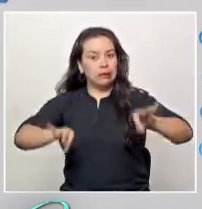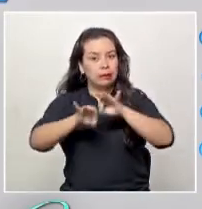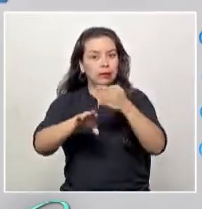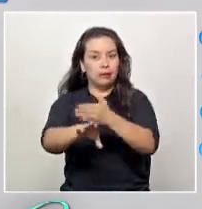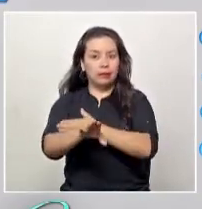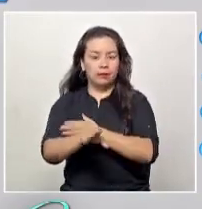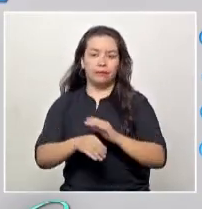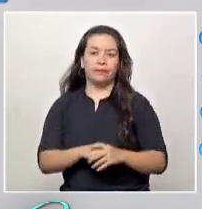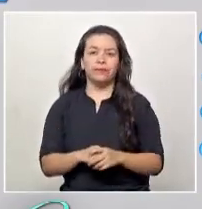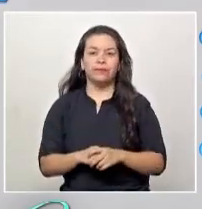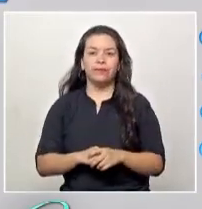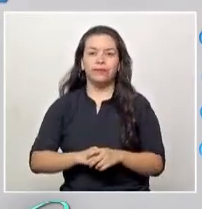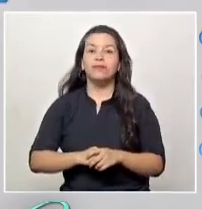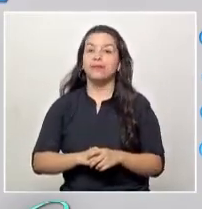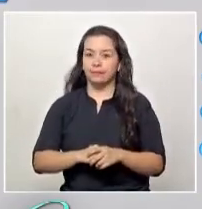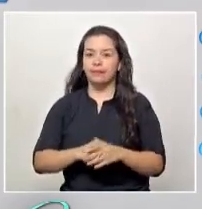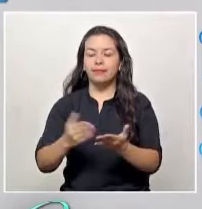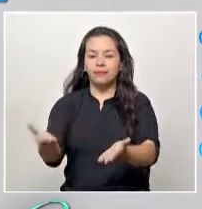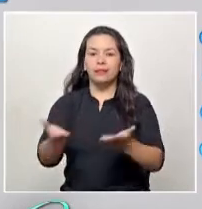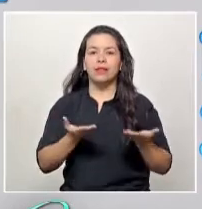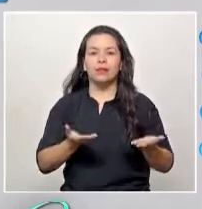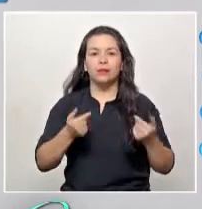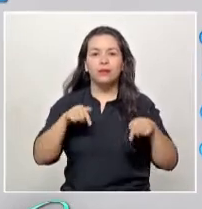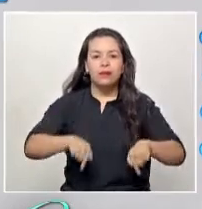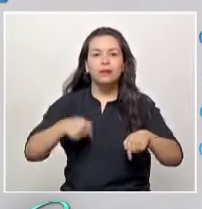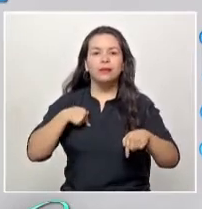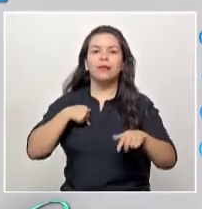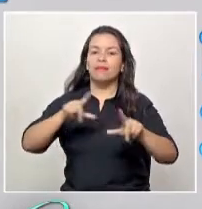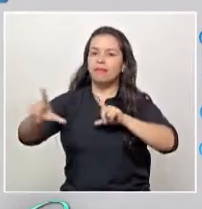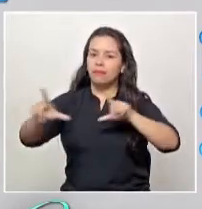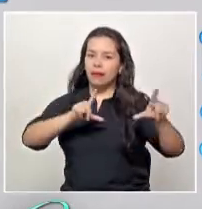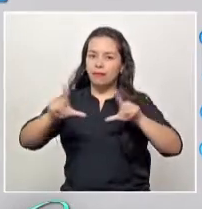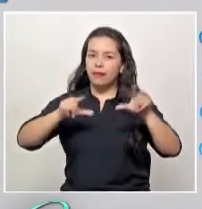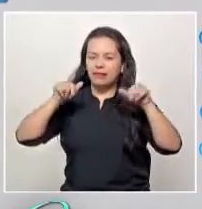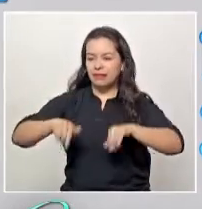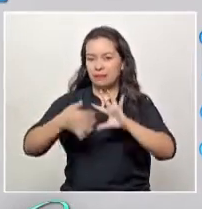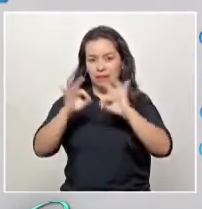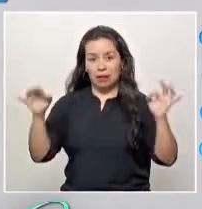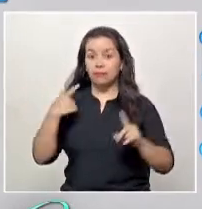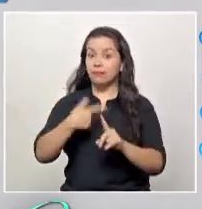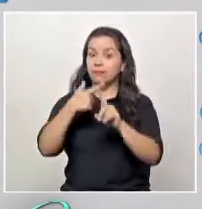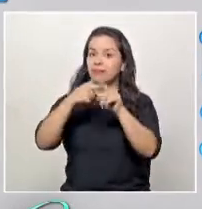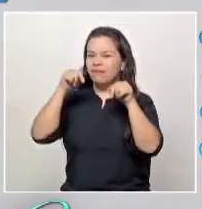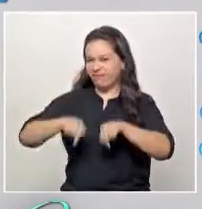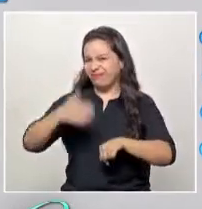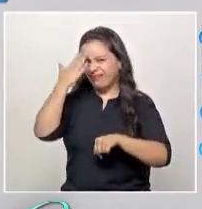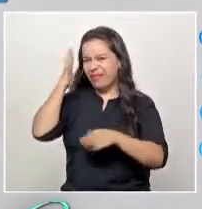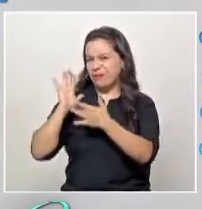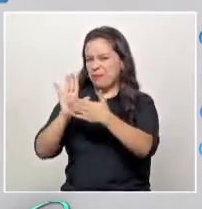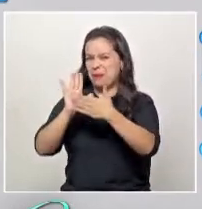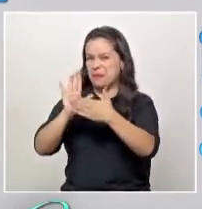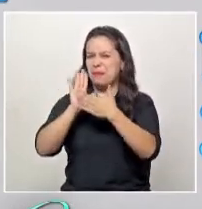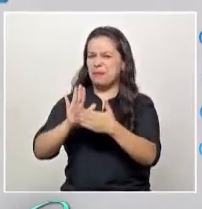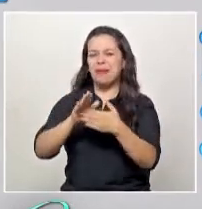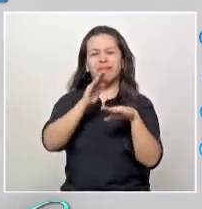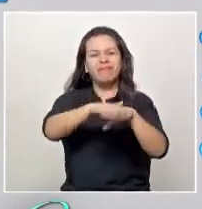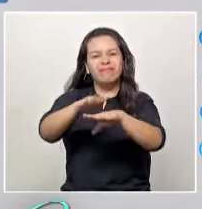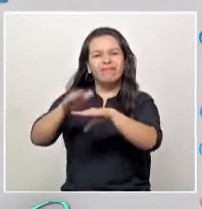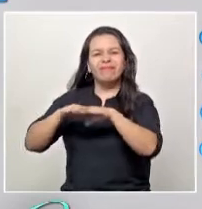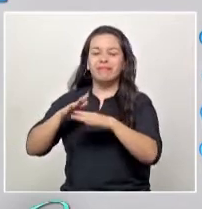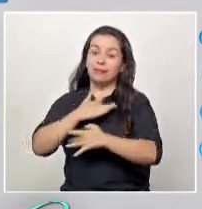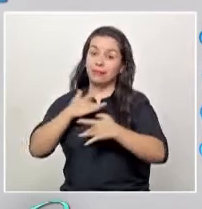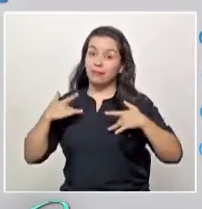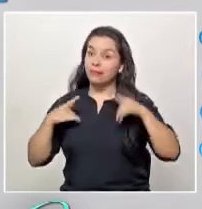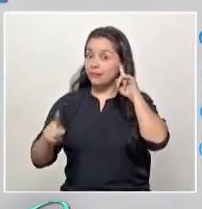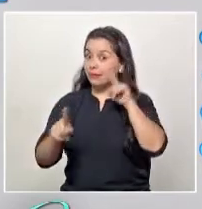en Conexión Vital. Bienvenidos entonces a nuestro programa, y nuestra píldora de optimismo hace parte de esa educación en materia de salud,